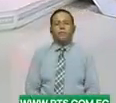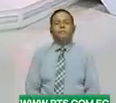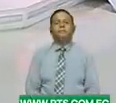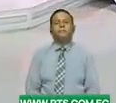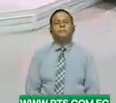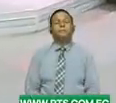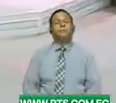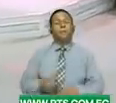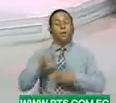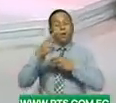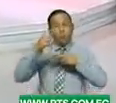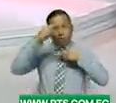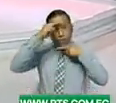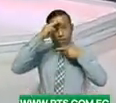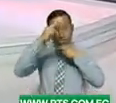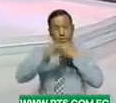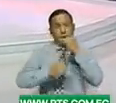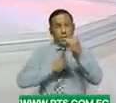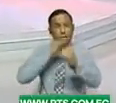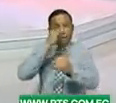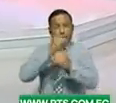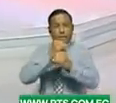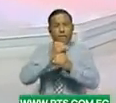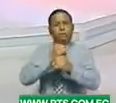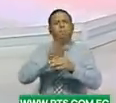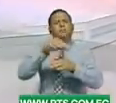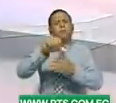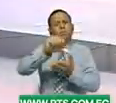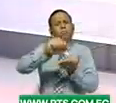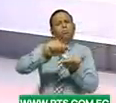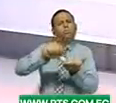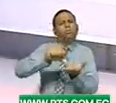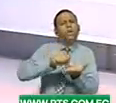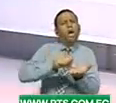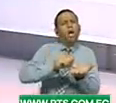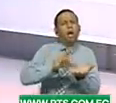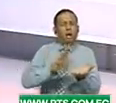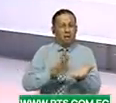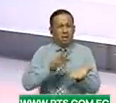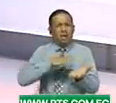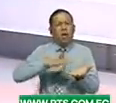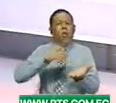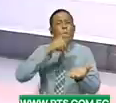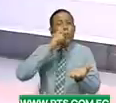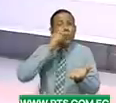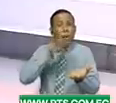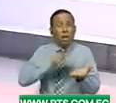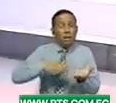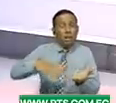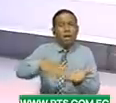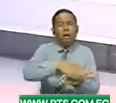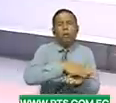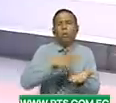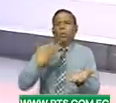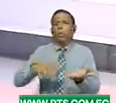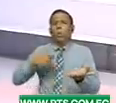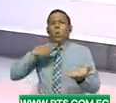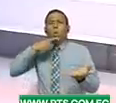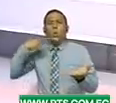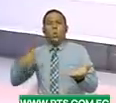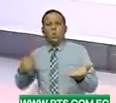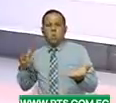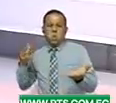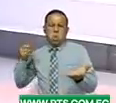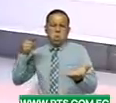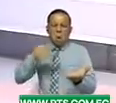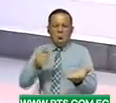Pasamos a noticias internacionales. La ciudad ucraniana de Mariupol continúa asediada por las tropas rusas. El